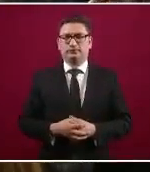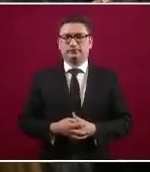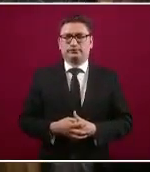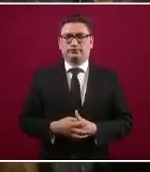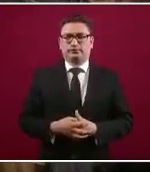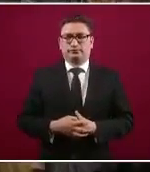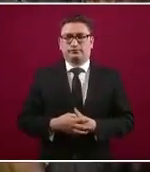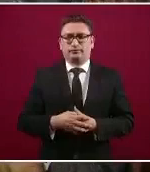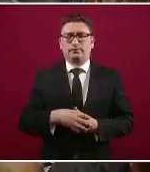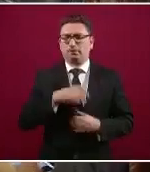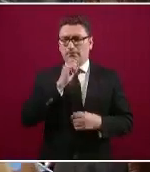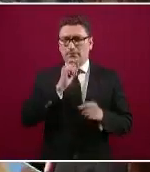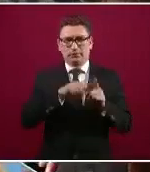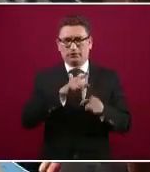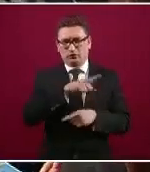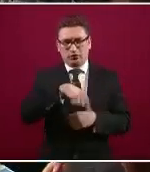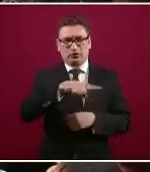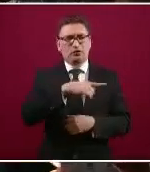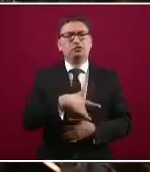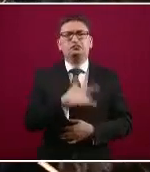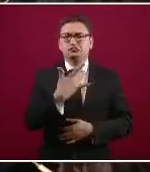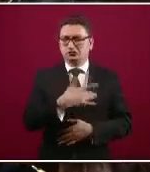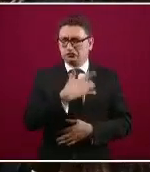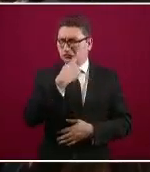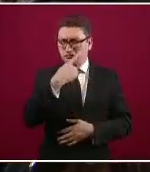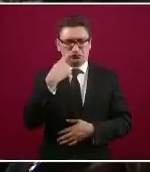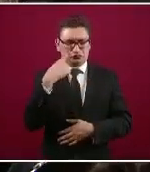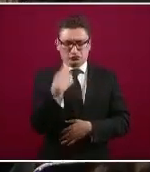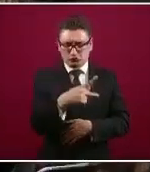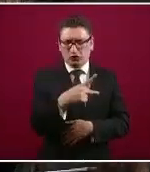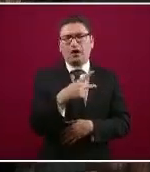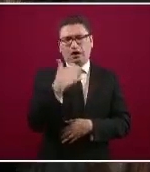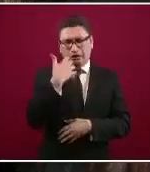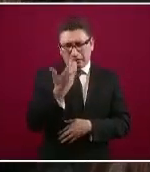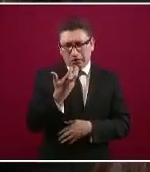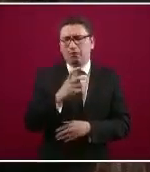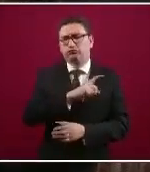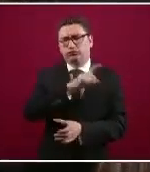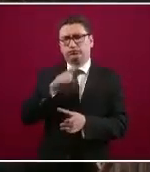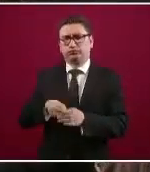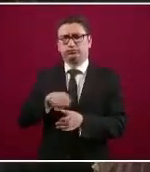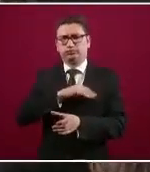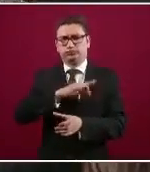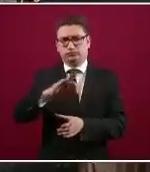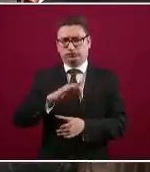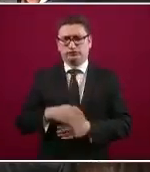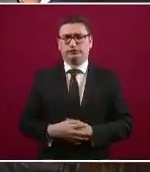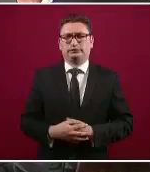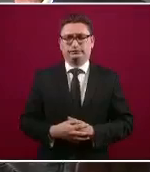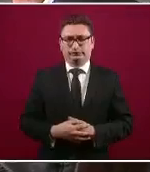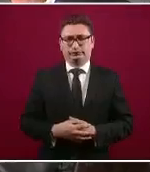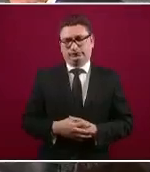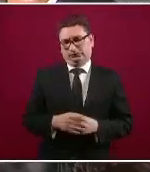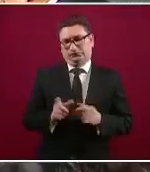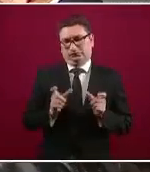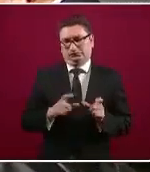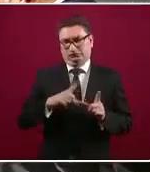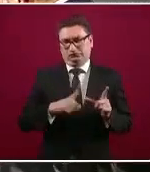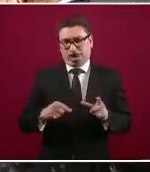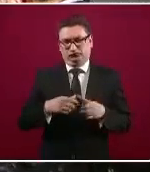también los que lo deseen se vayan incorporando a la Guardia